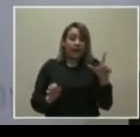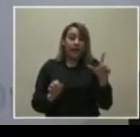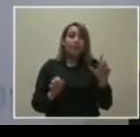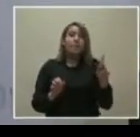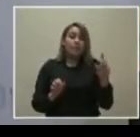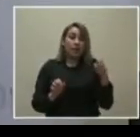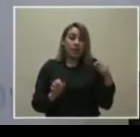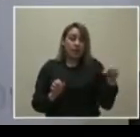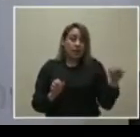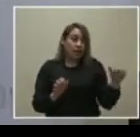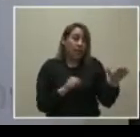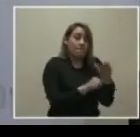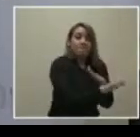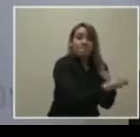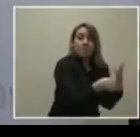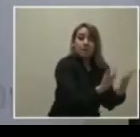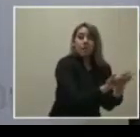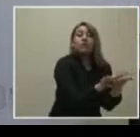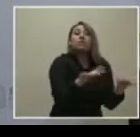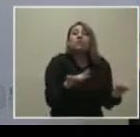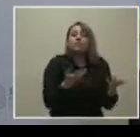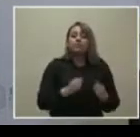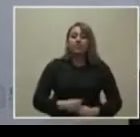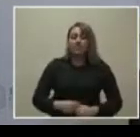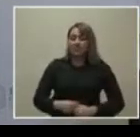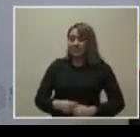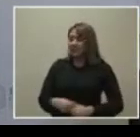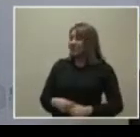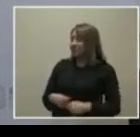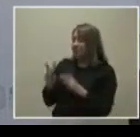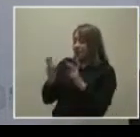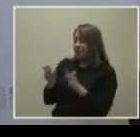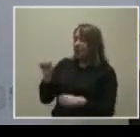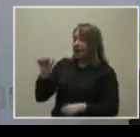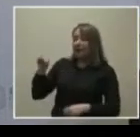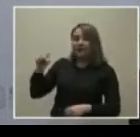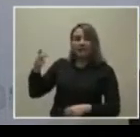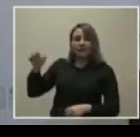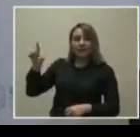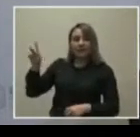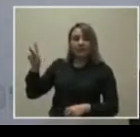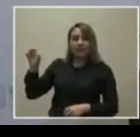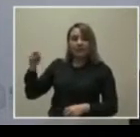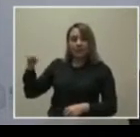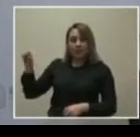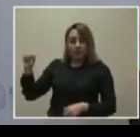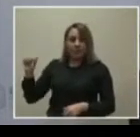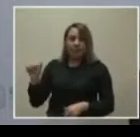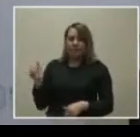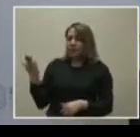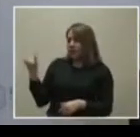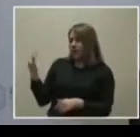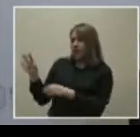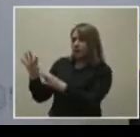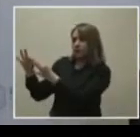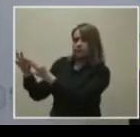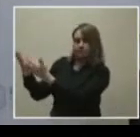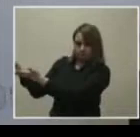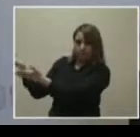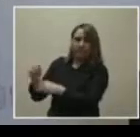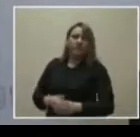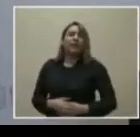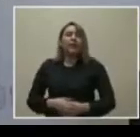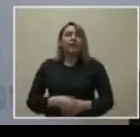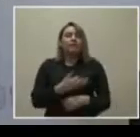conteste el fiscal. En cuanto al tema de las familias, Pues fue una llamada en el ámbito